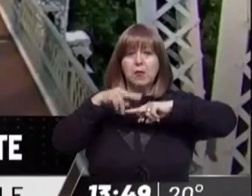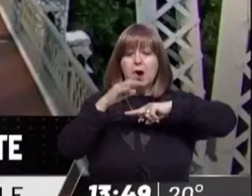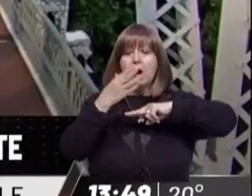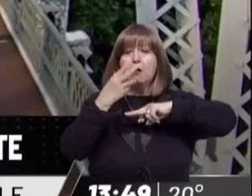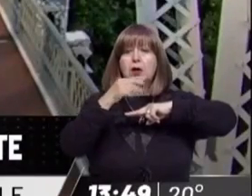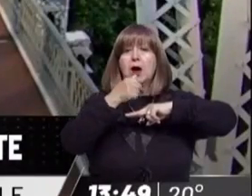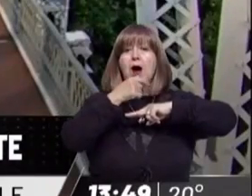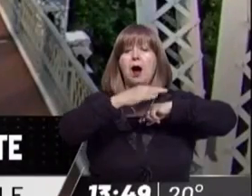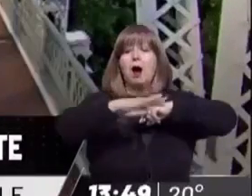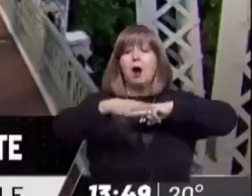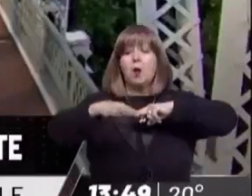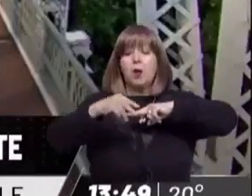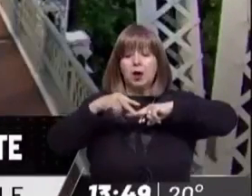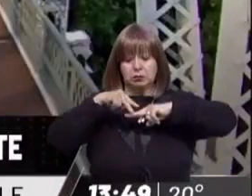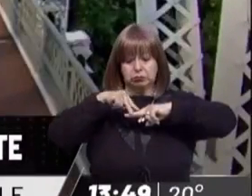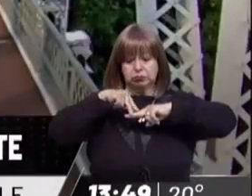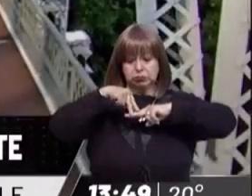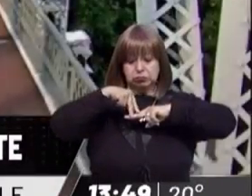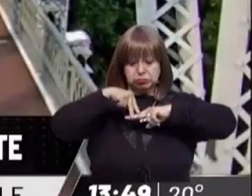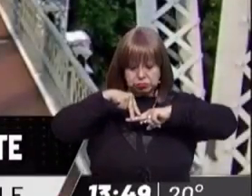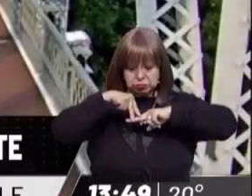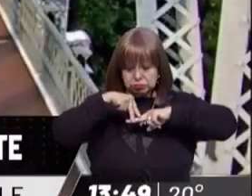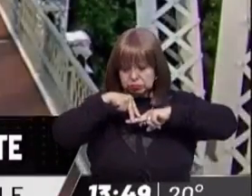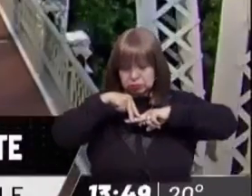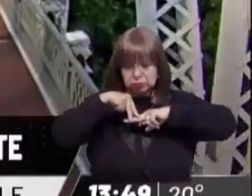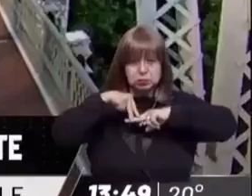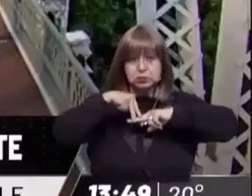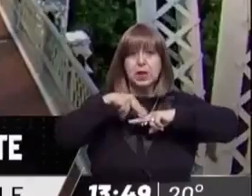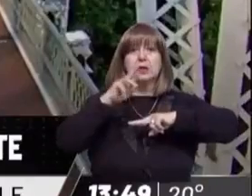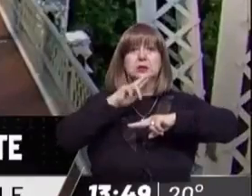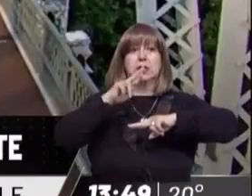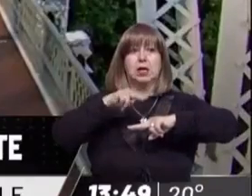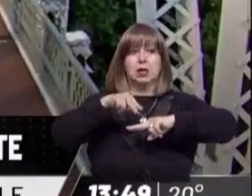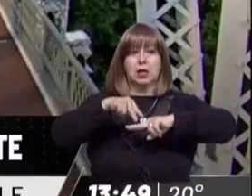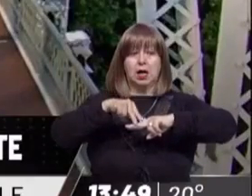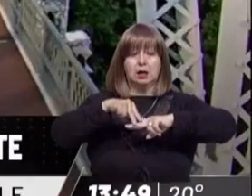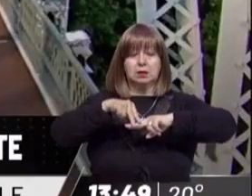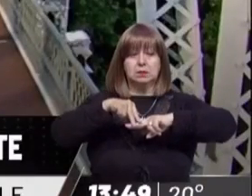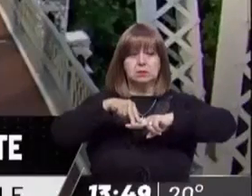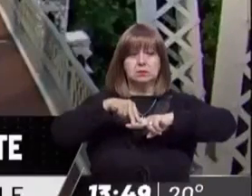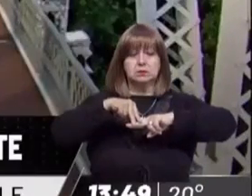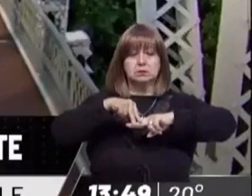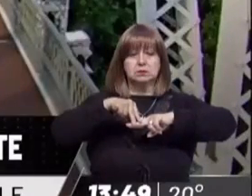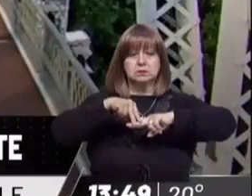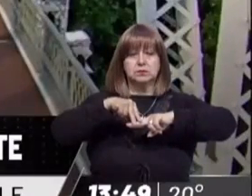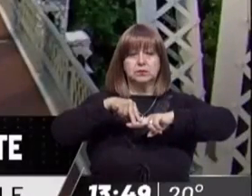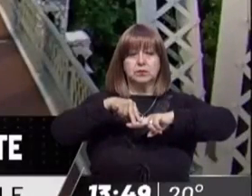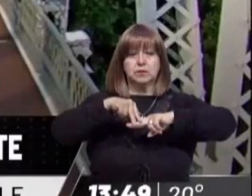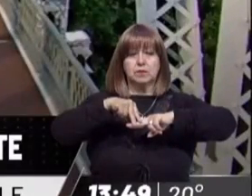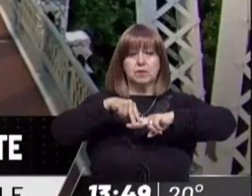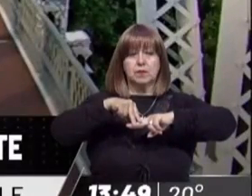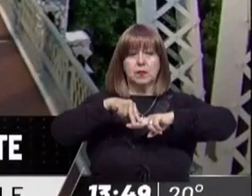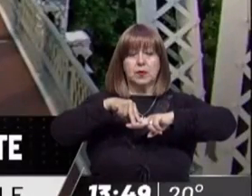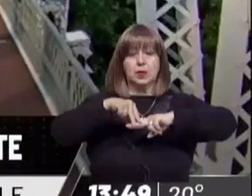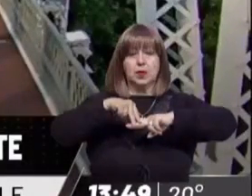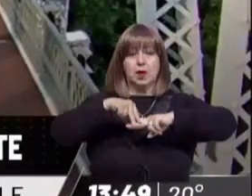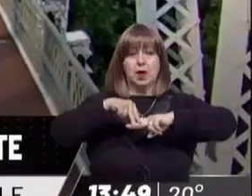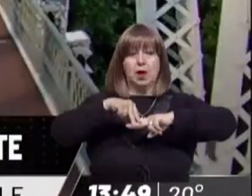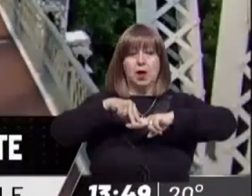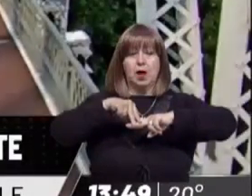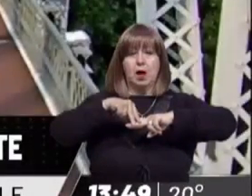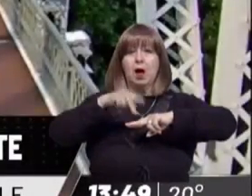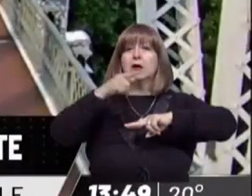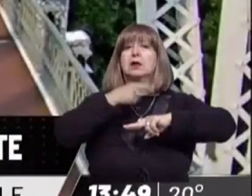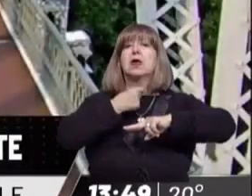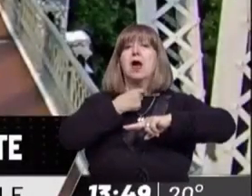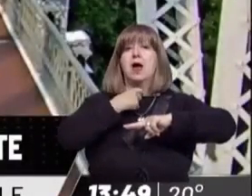pero estamos viendo el video claro estamos viendo el video y Es verdaderamente conmovedor no porque la chica estaba a punto